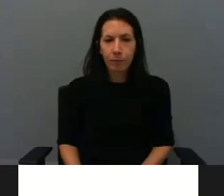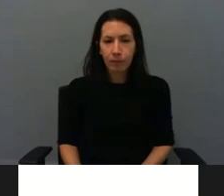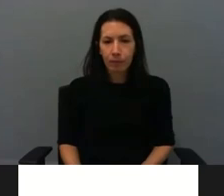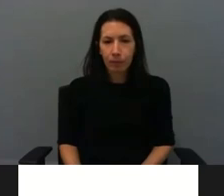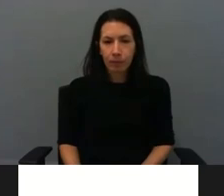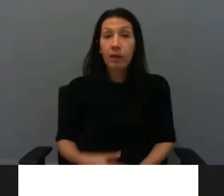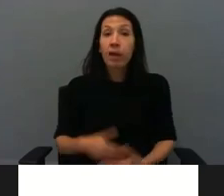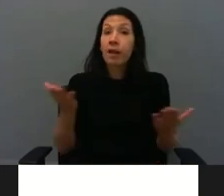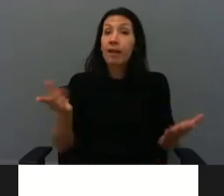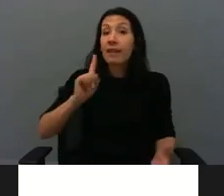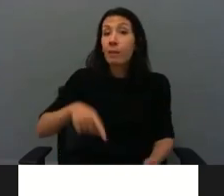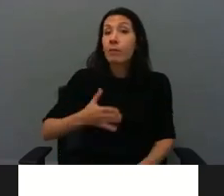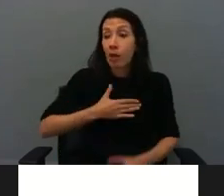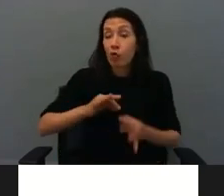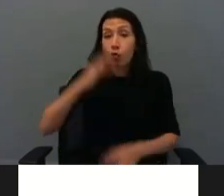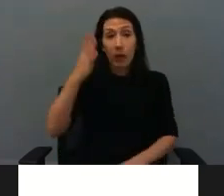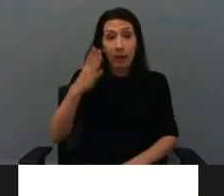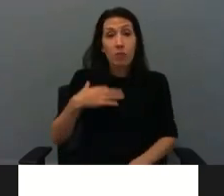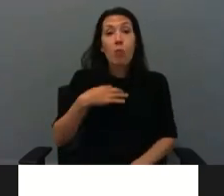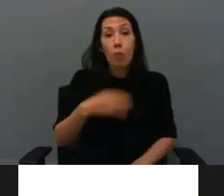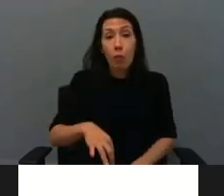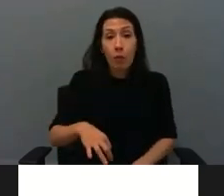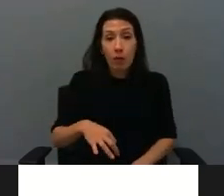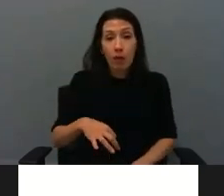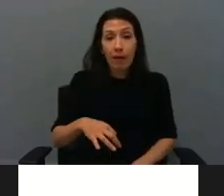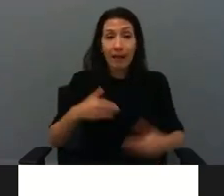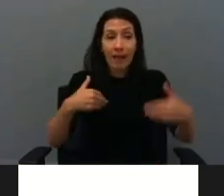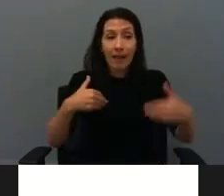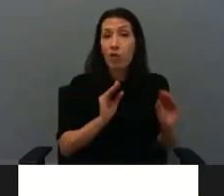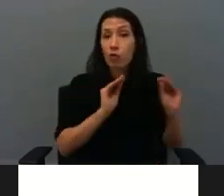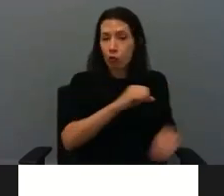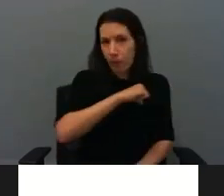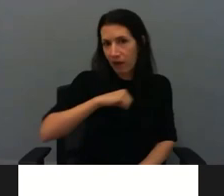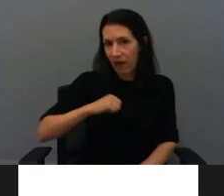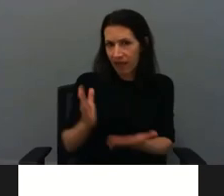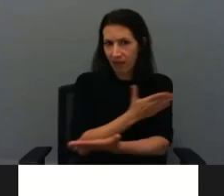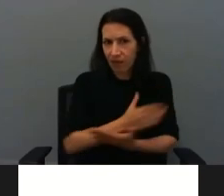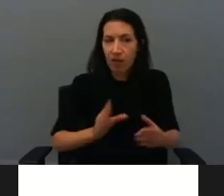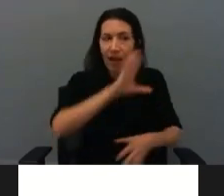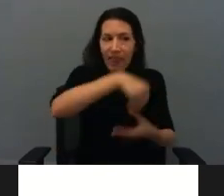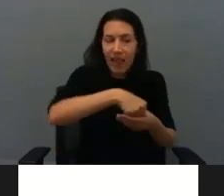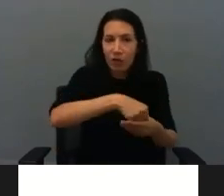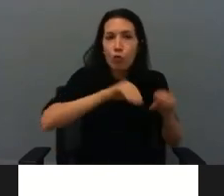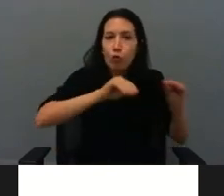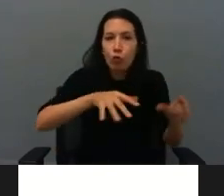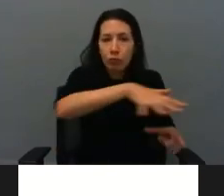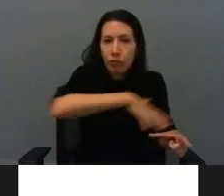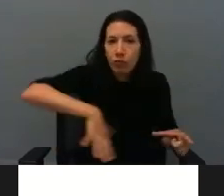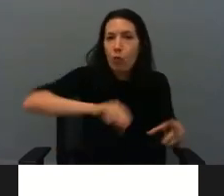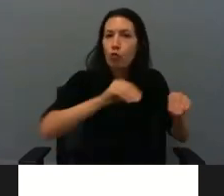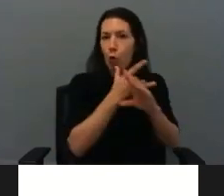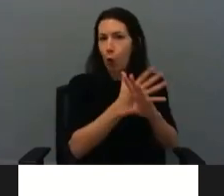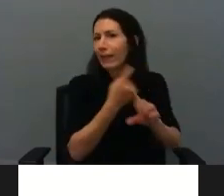tenemos la suerte de que podemos tener una habitación para ella misma, donde tiene su propio entorno con sus propios